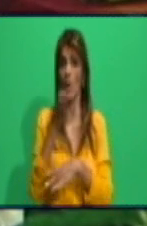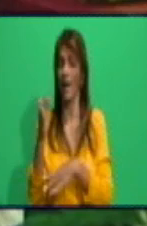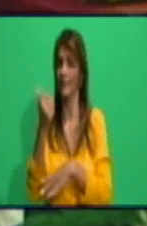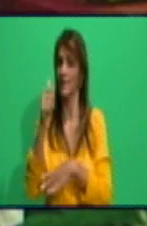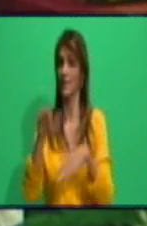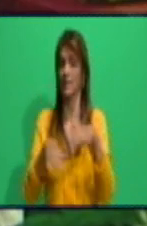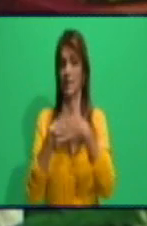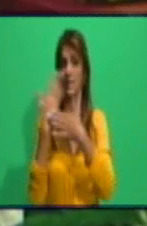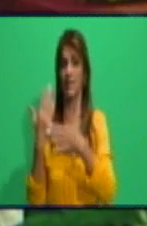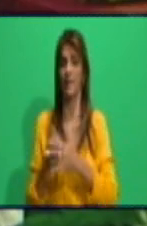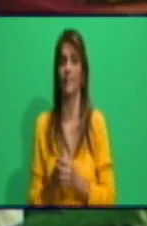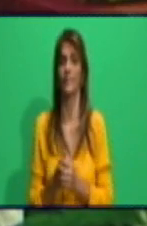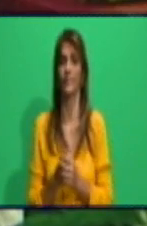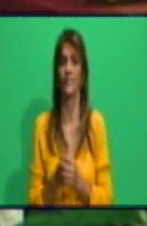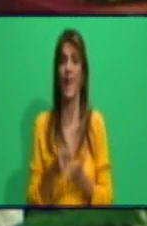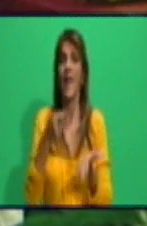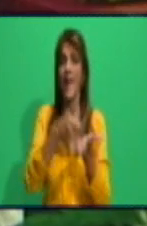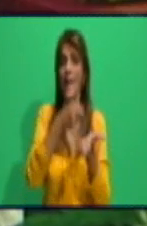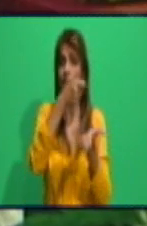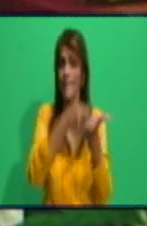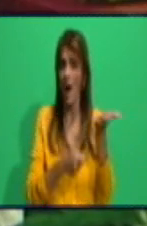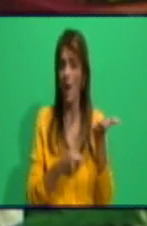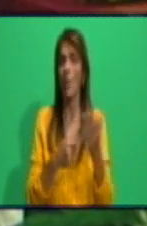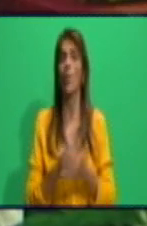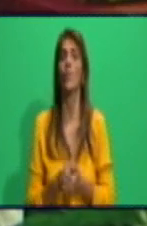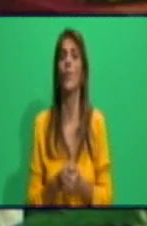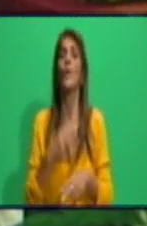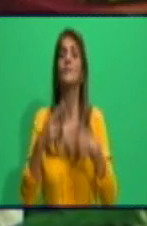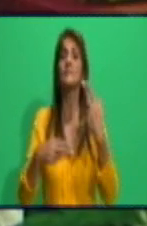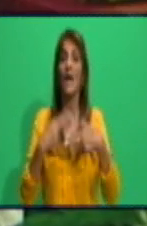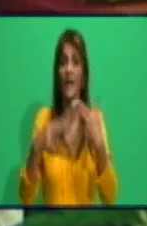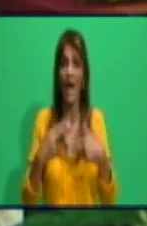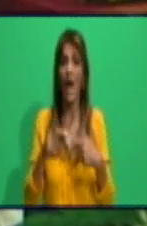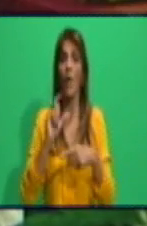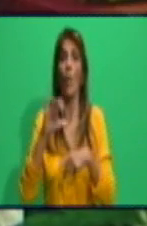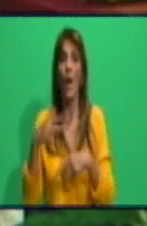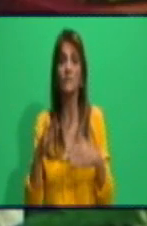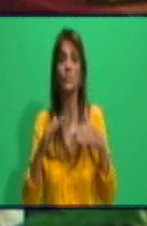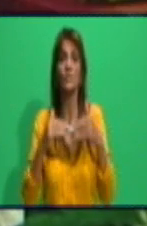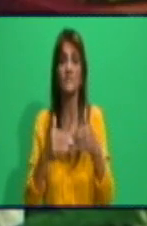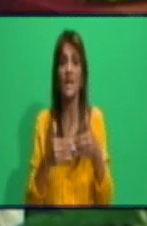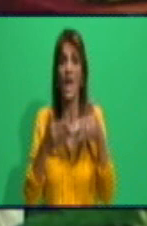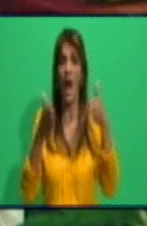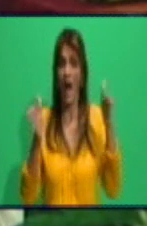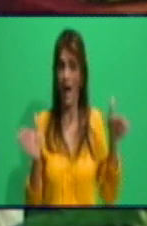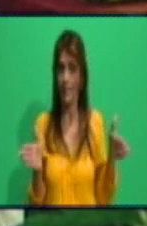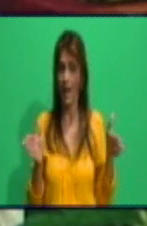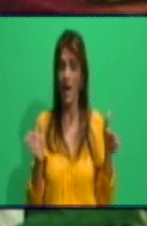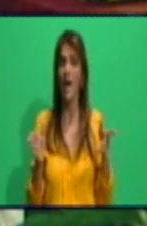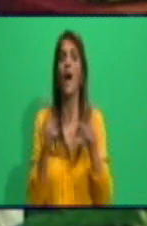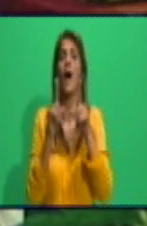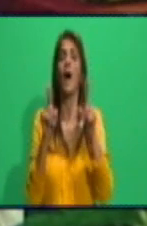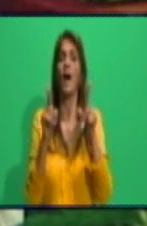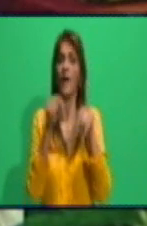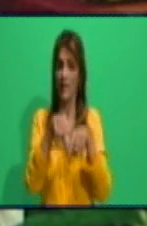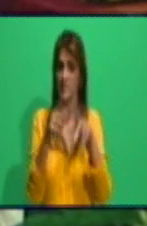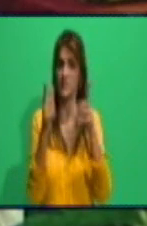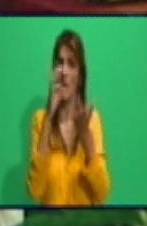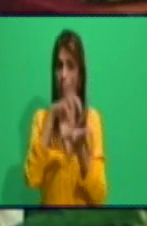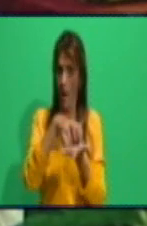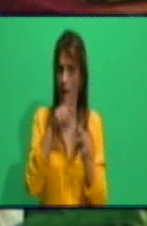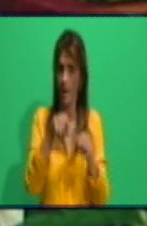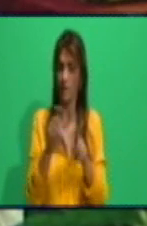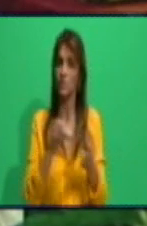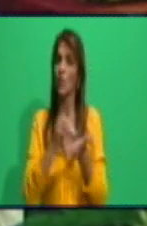el pago se realizará al informar la apertura de la referida oficina que está ubicada en la calle céspedes en